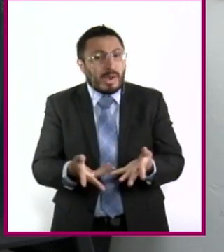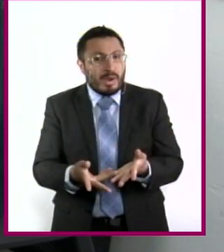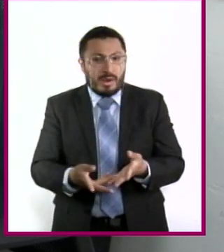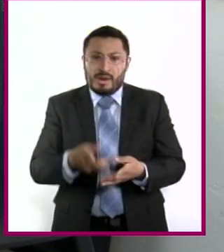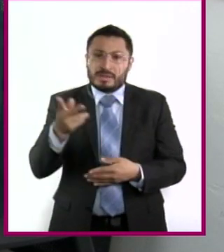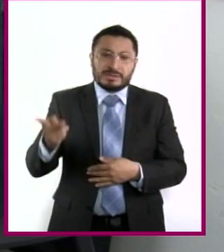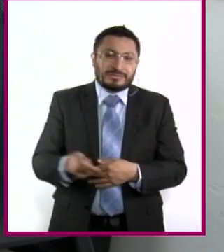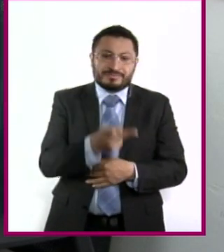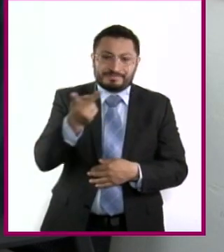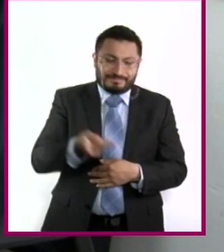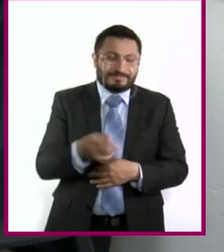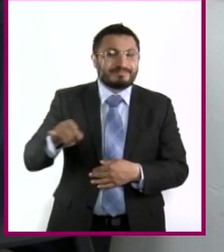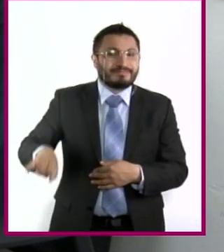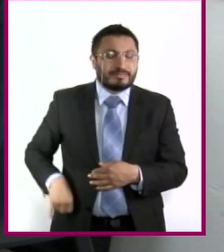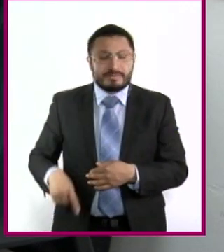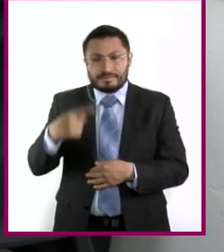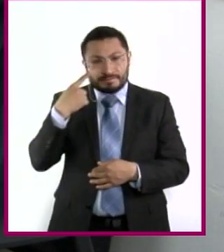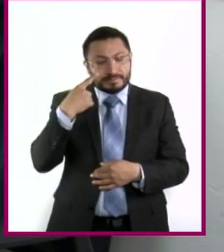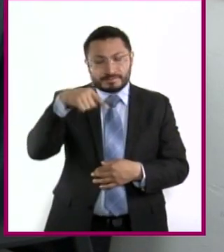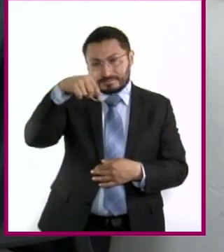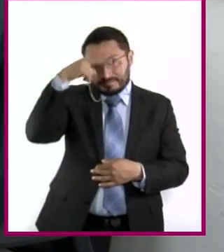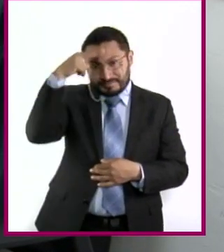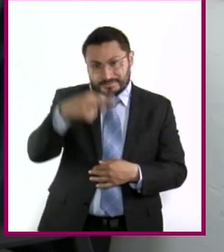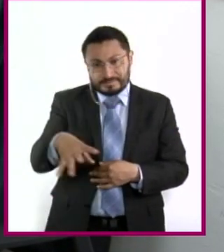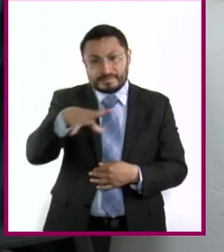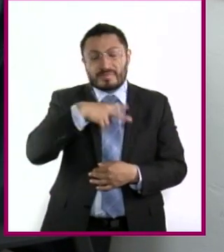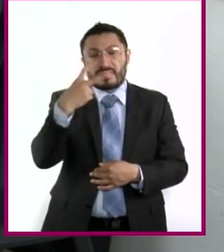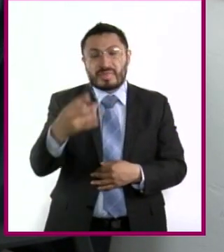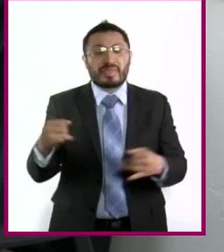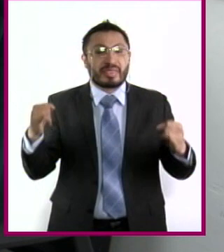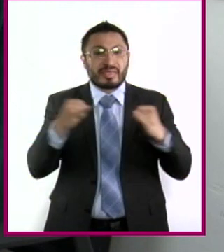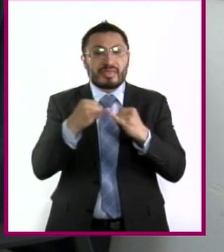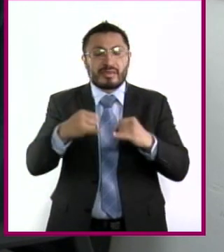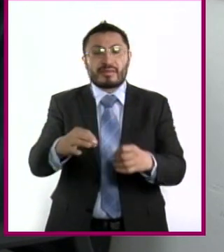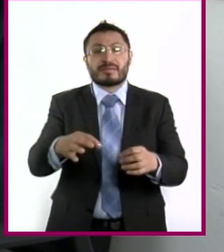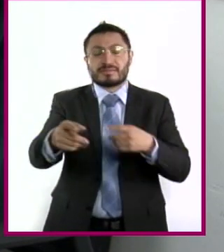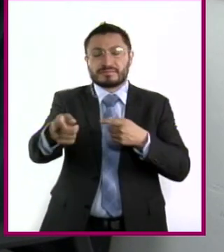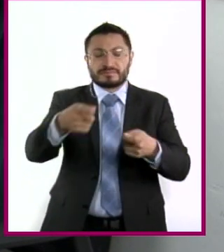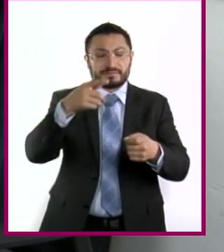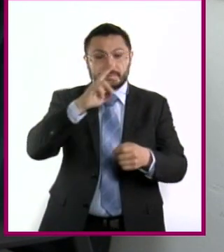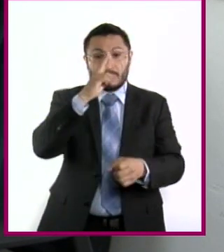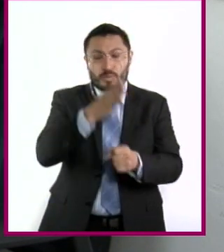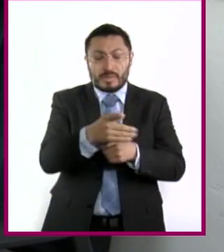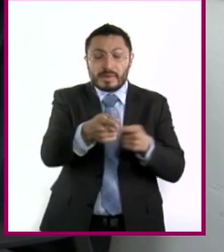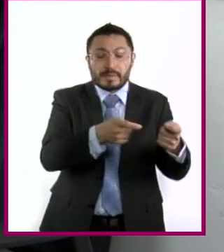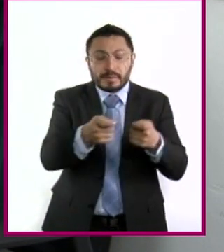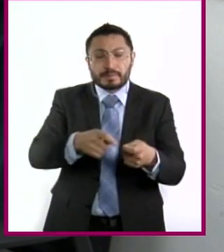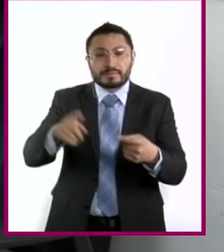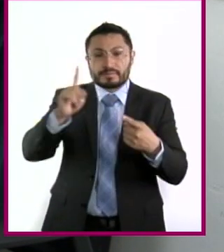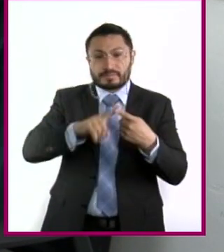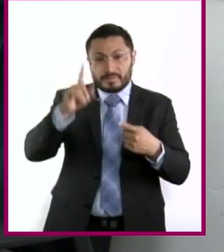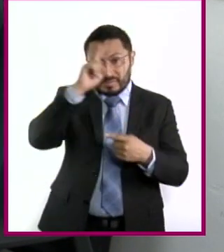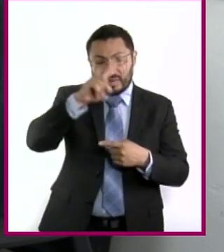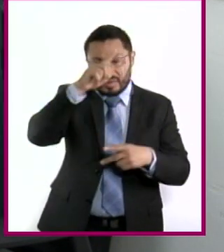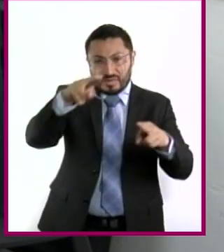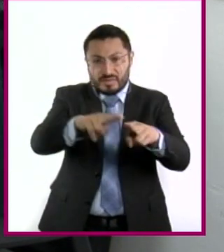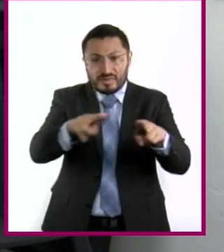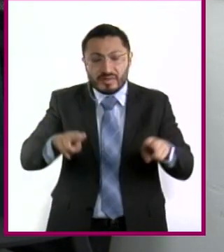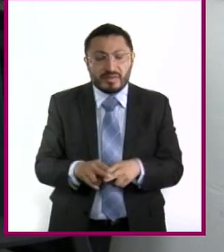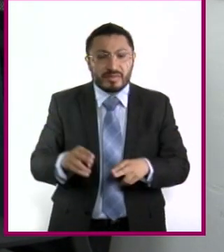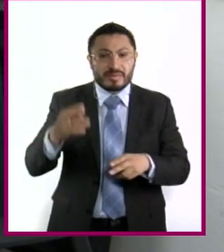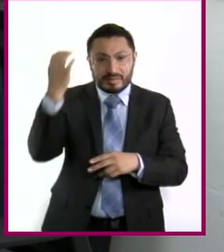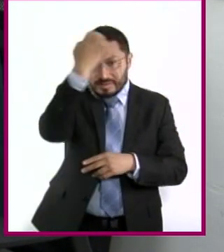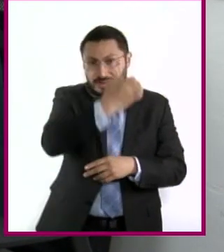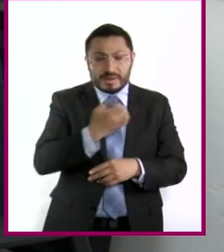pregunta buenísima, mire. En México tenemos 2 instancias especializadas en medir la pobreza. El Consejo Nacional de Evaluación de